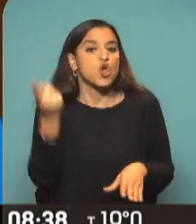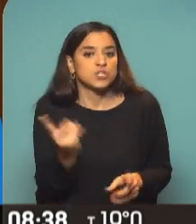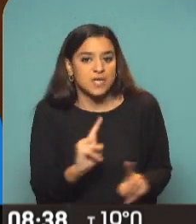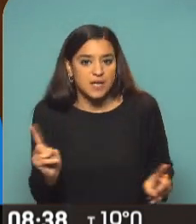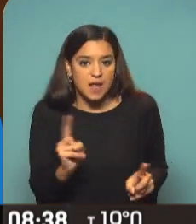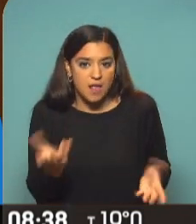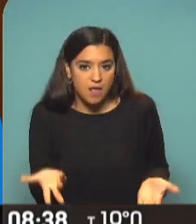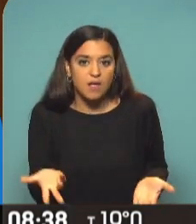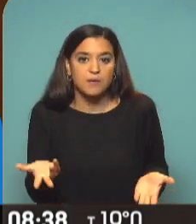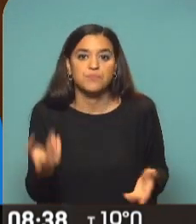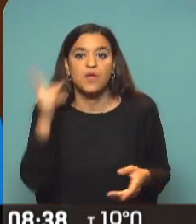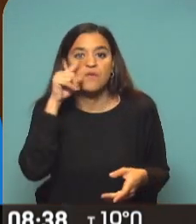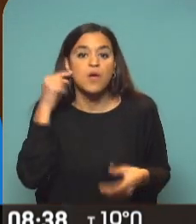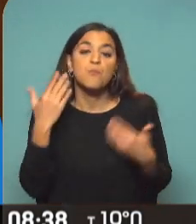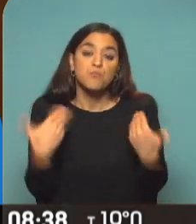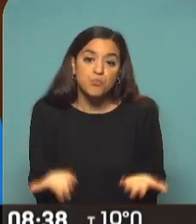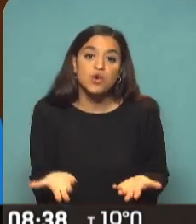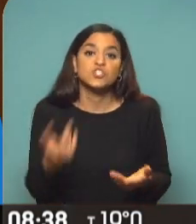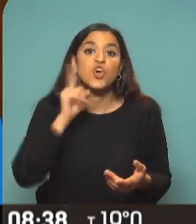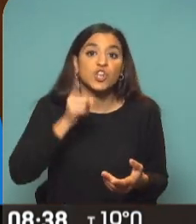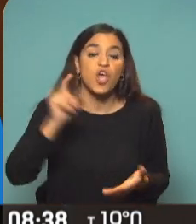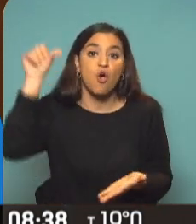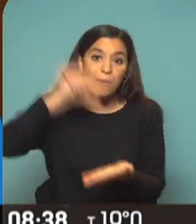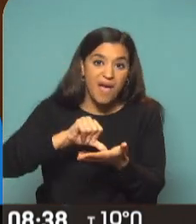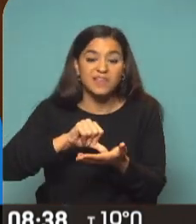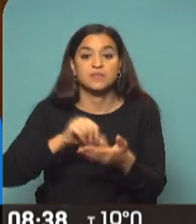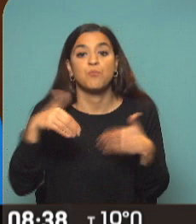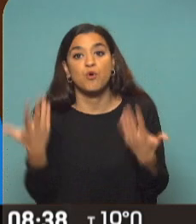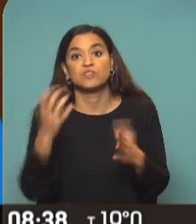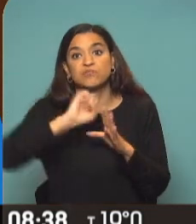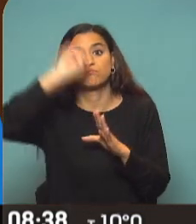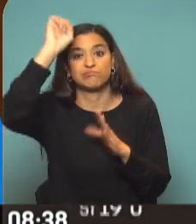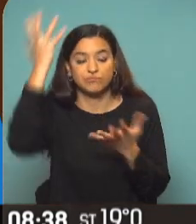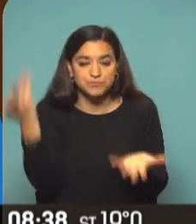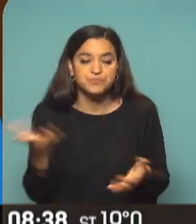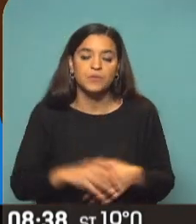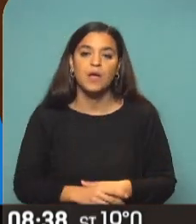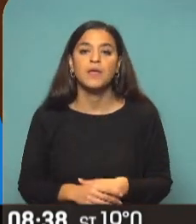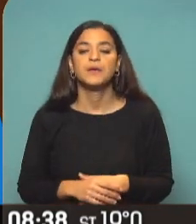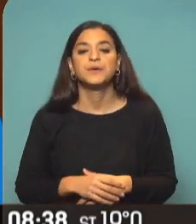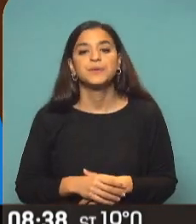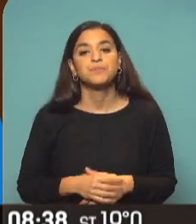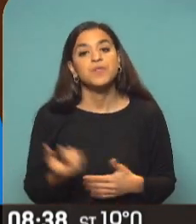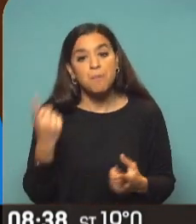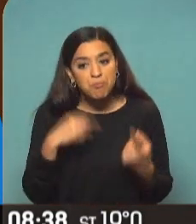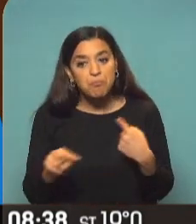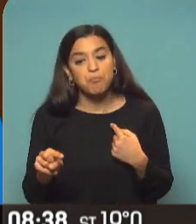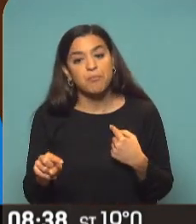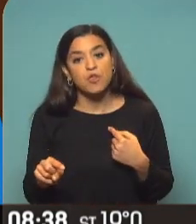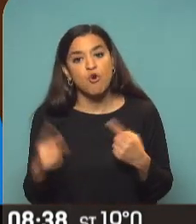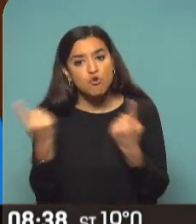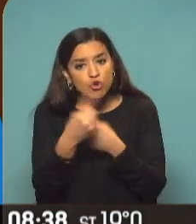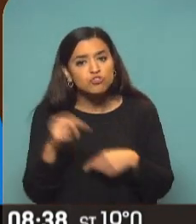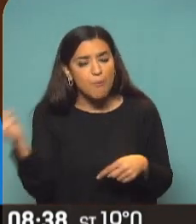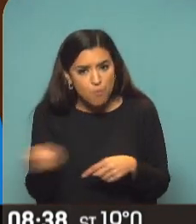a lo que puede llegar a ser Fernández, por eso que saltó el riesgo país y por eso la devaluación. Pero se hicieron cosas